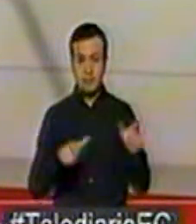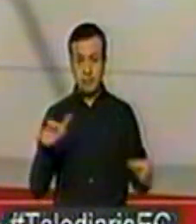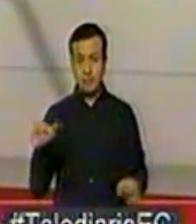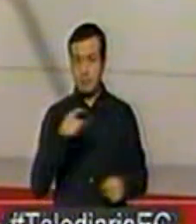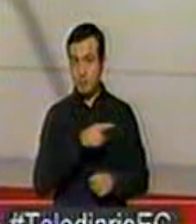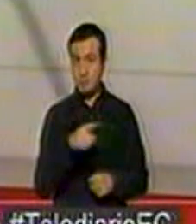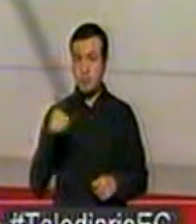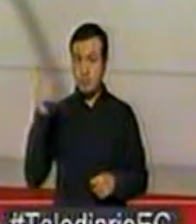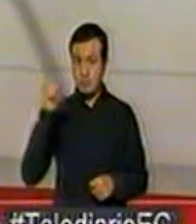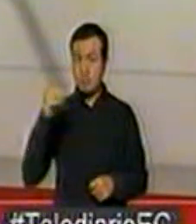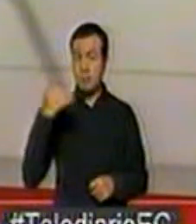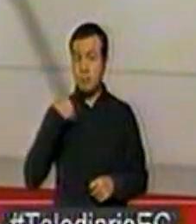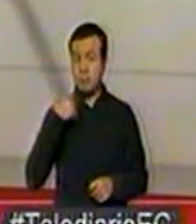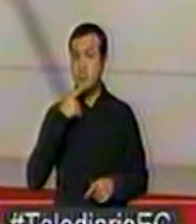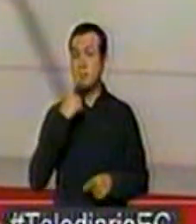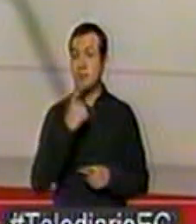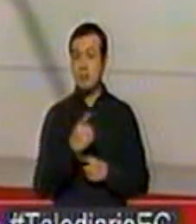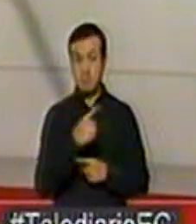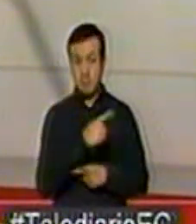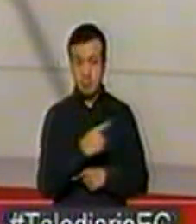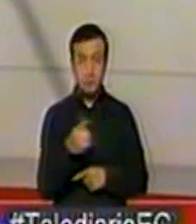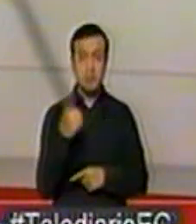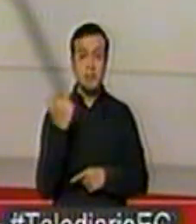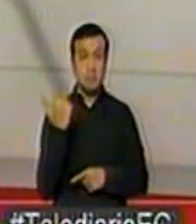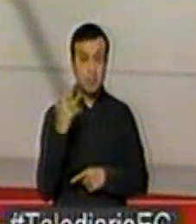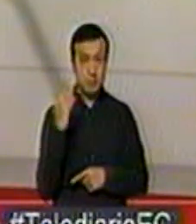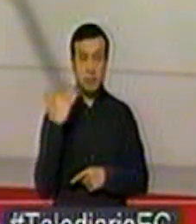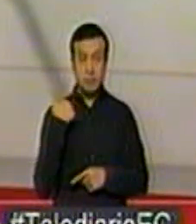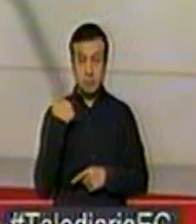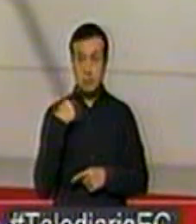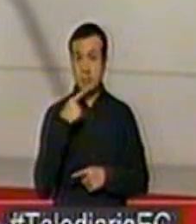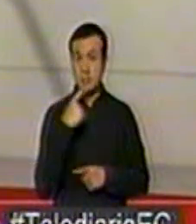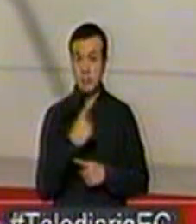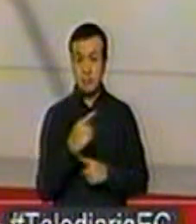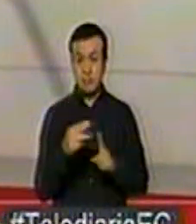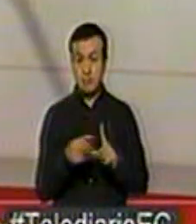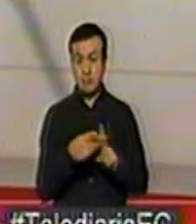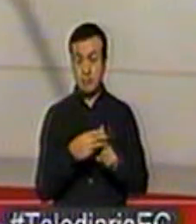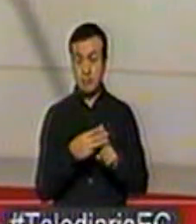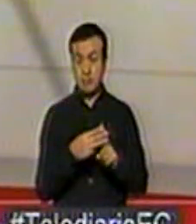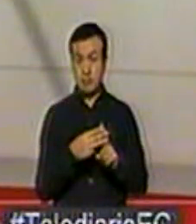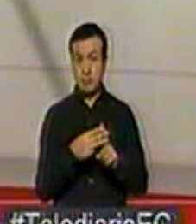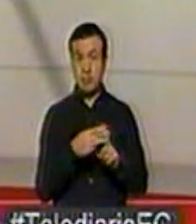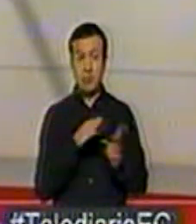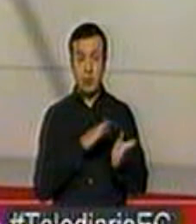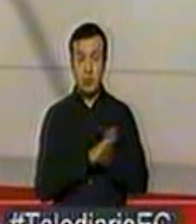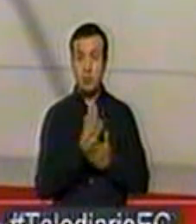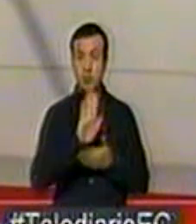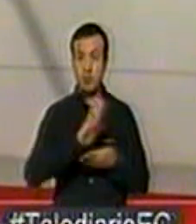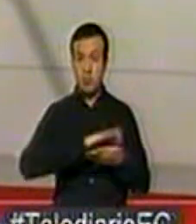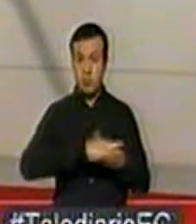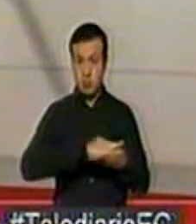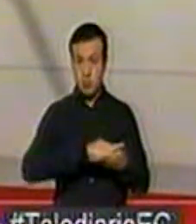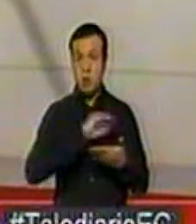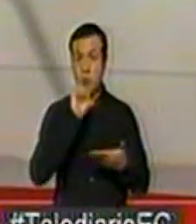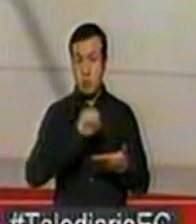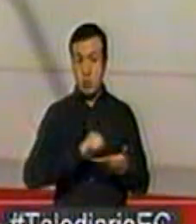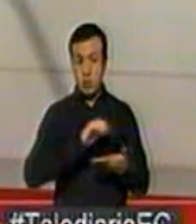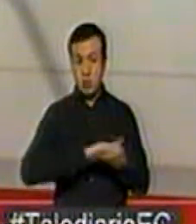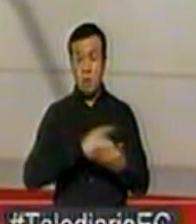debe subir, junto con la aplicación en línea, debe subir la copia de su pasaporte, que puede